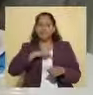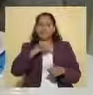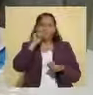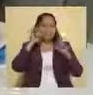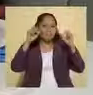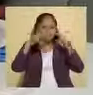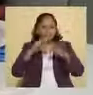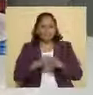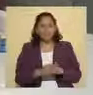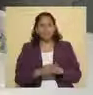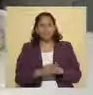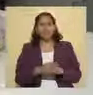mañana hagan las recetas